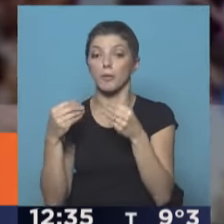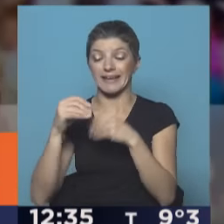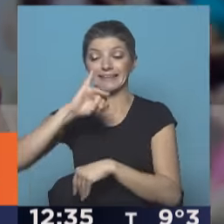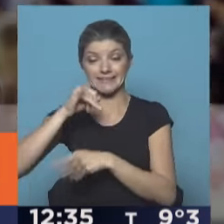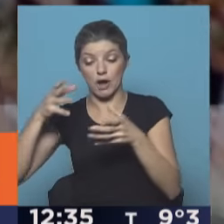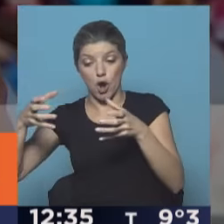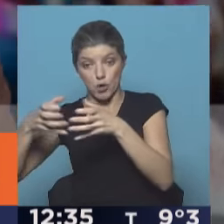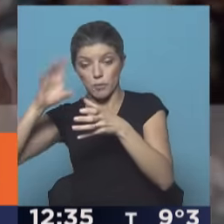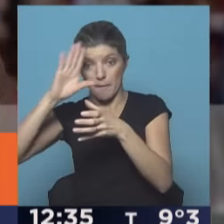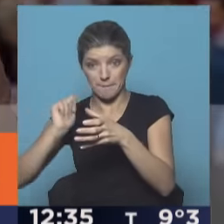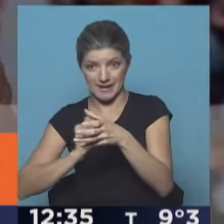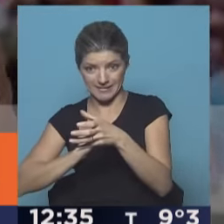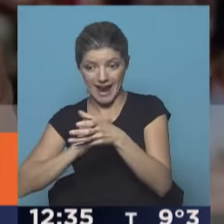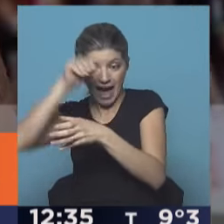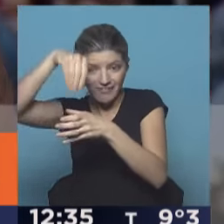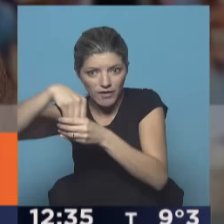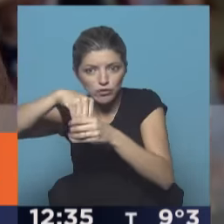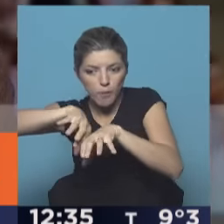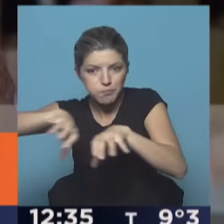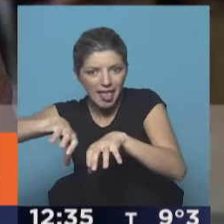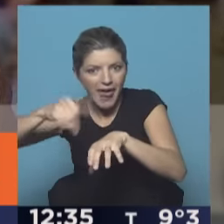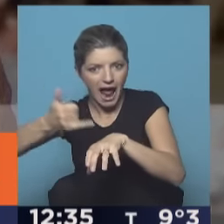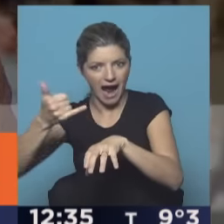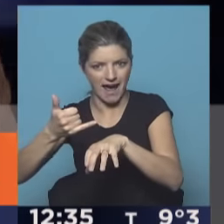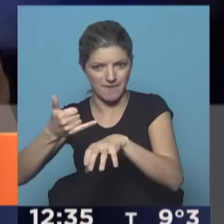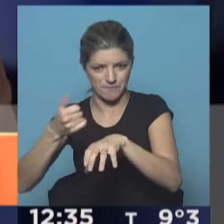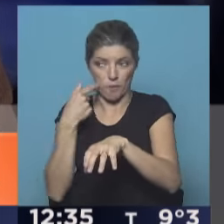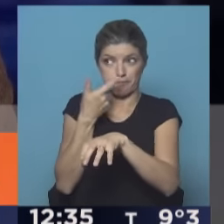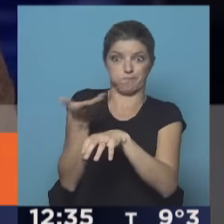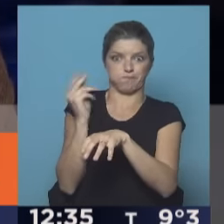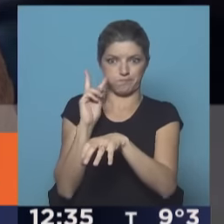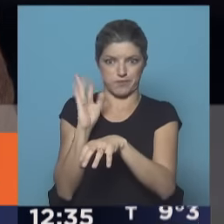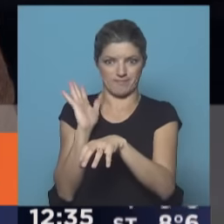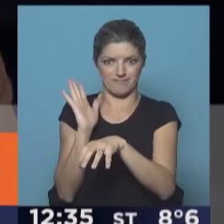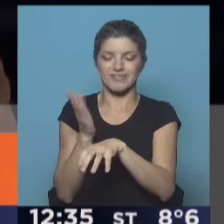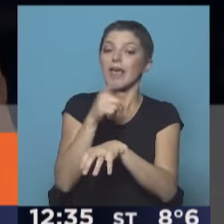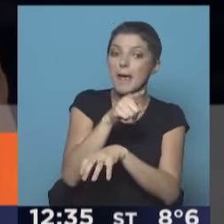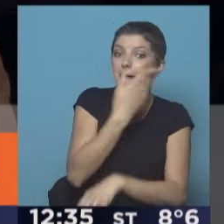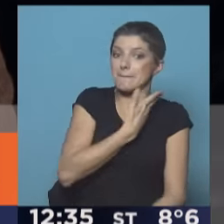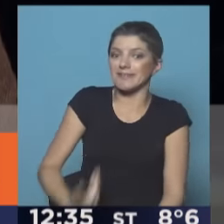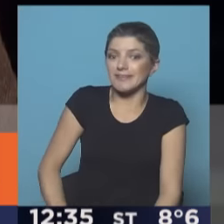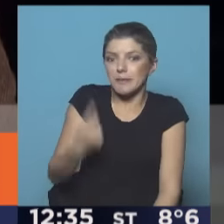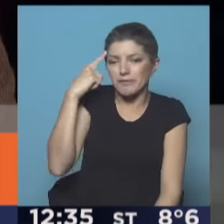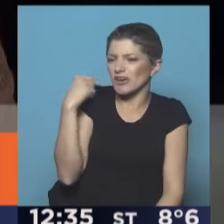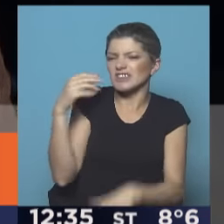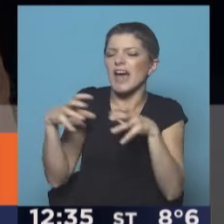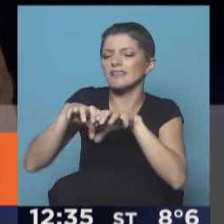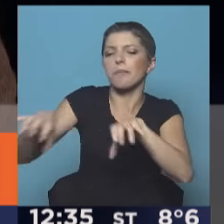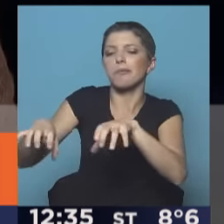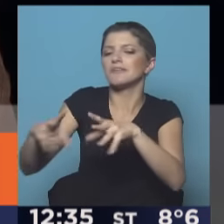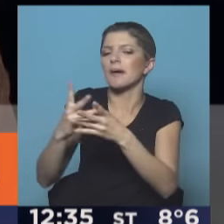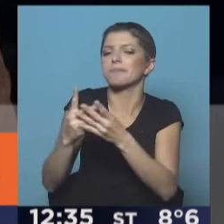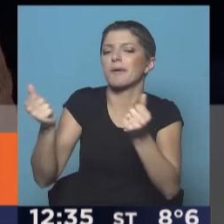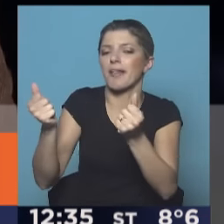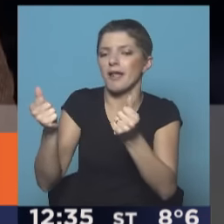eso quedado demostrado una división que erdogan pensaba haber superado eh Hace 2 años 3